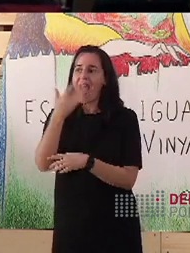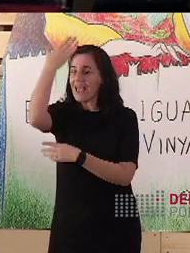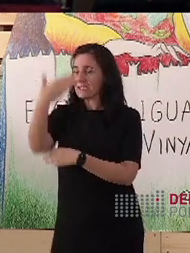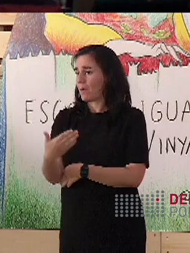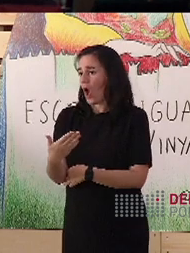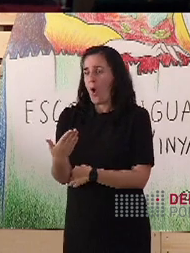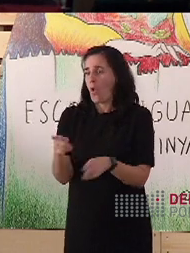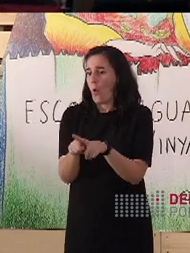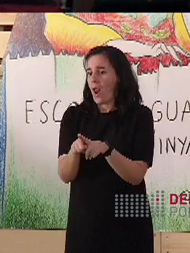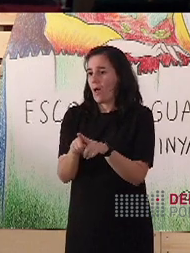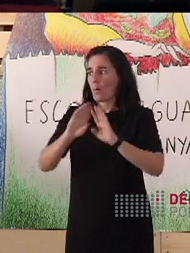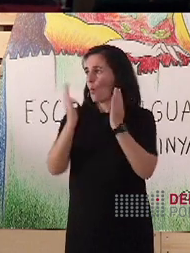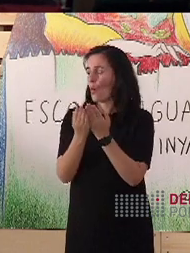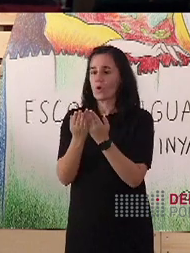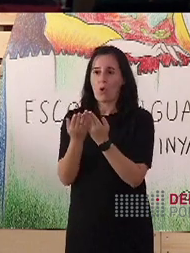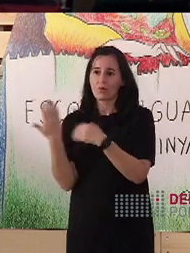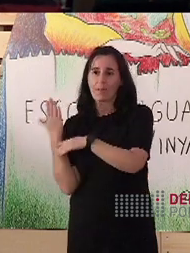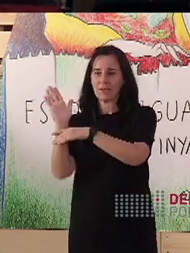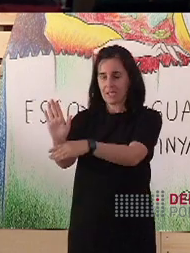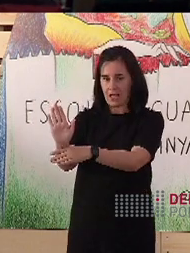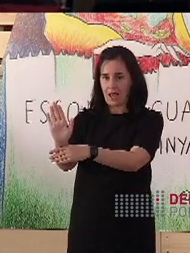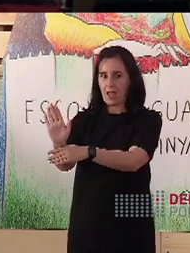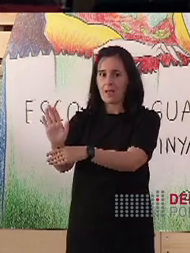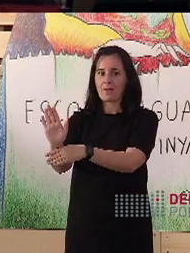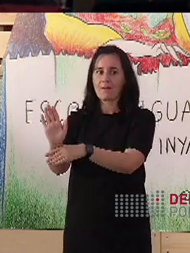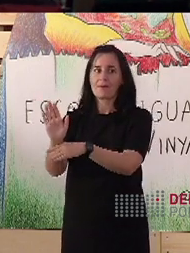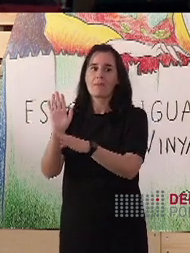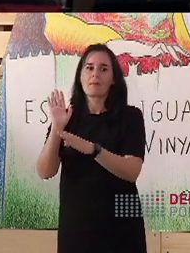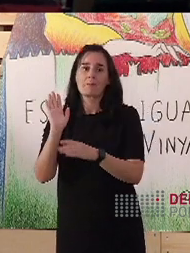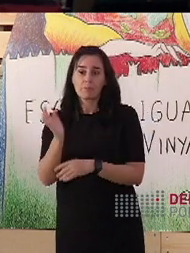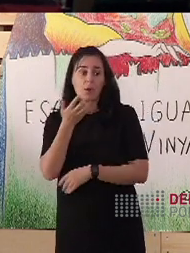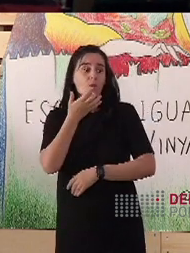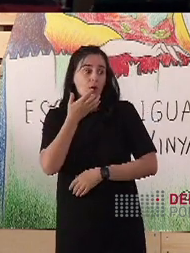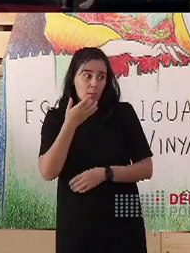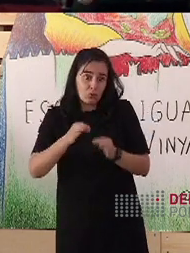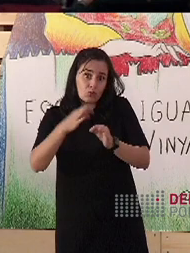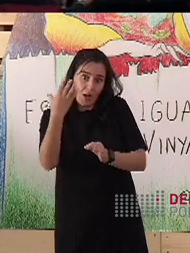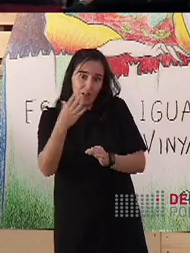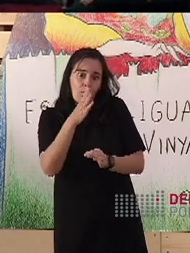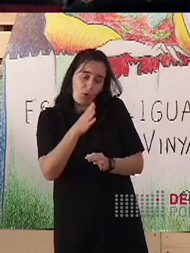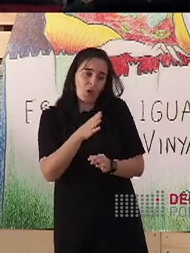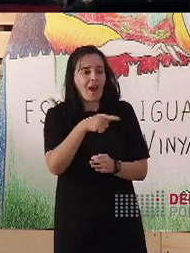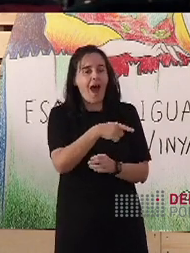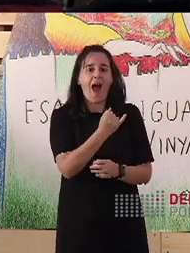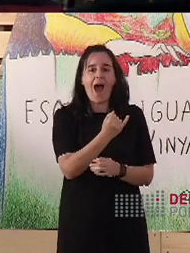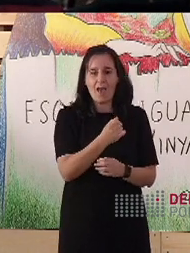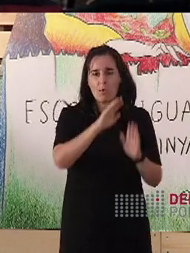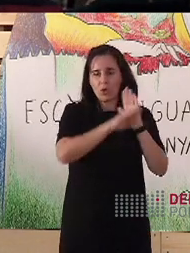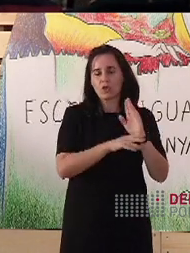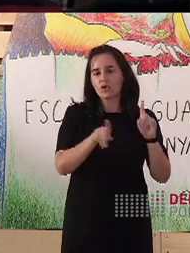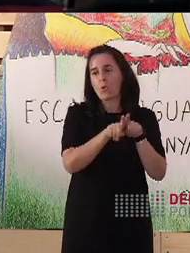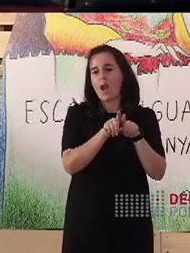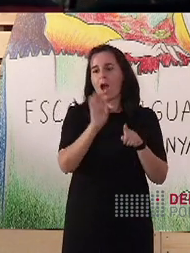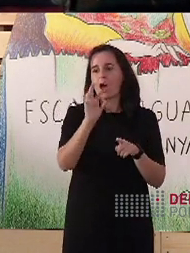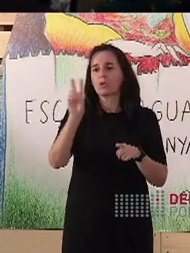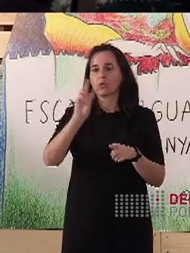real, que tamén é machista e misóxino. Pero, por certo, hai proxectos como de Towanda Rebels, que son estas